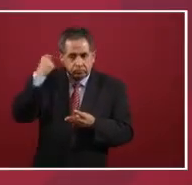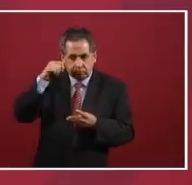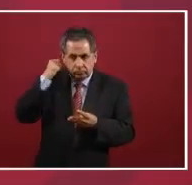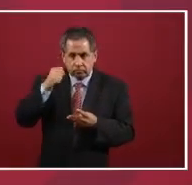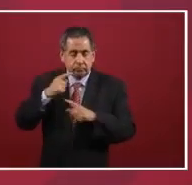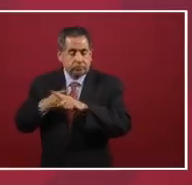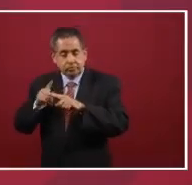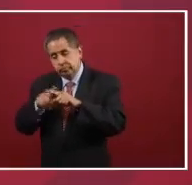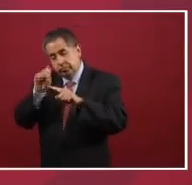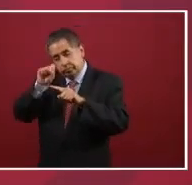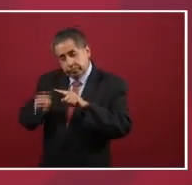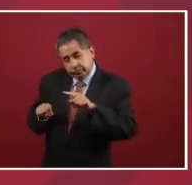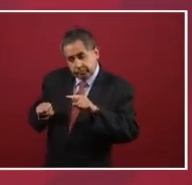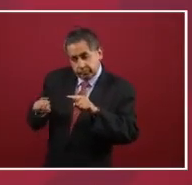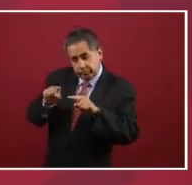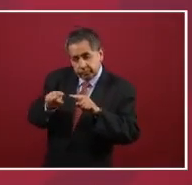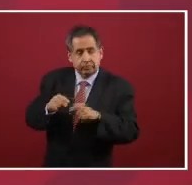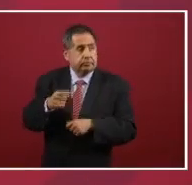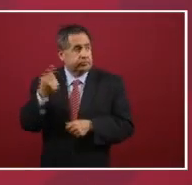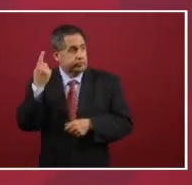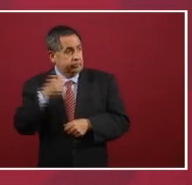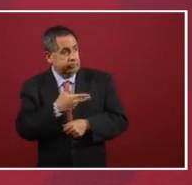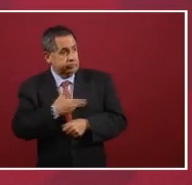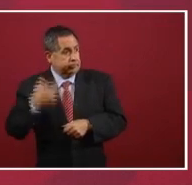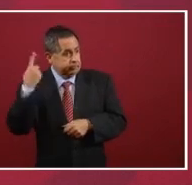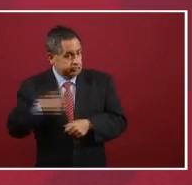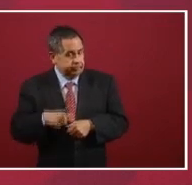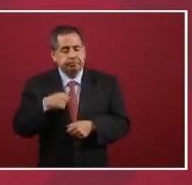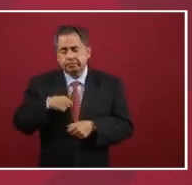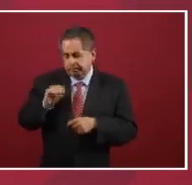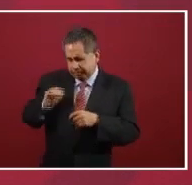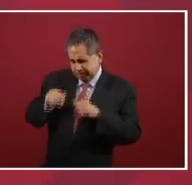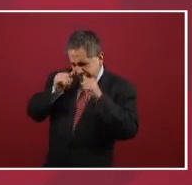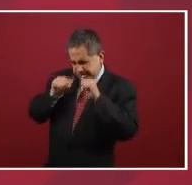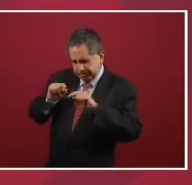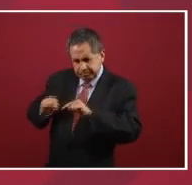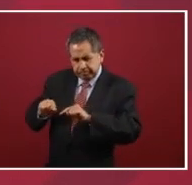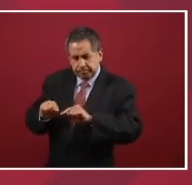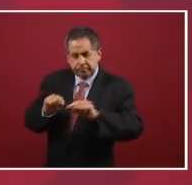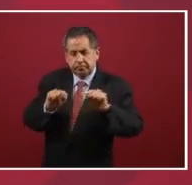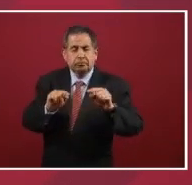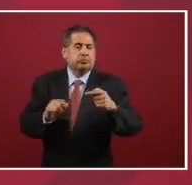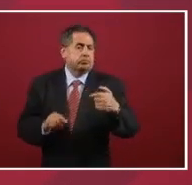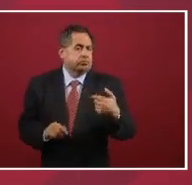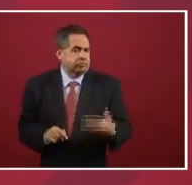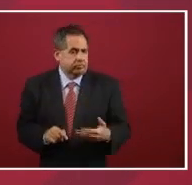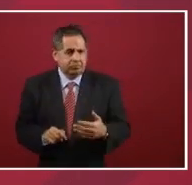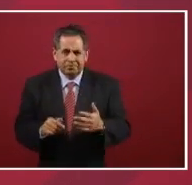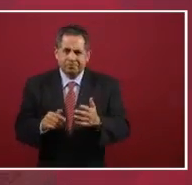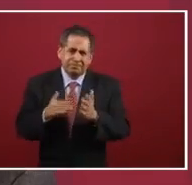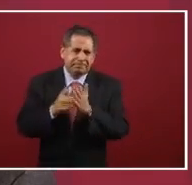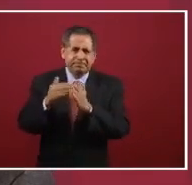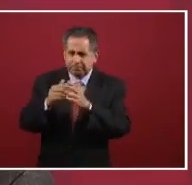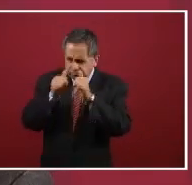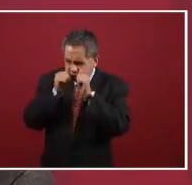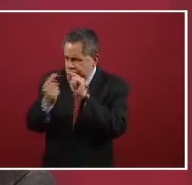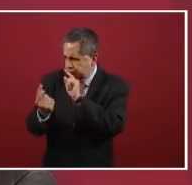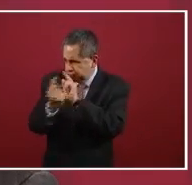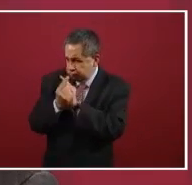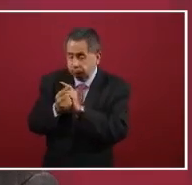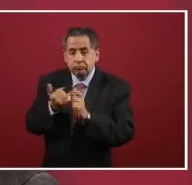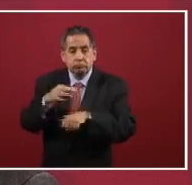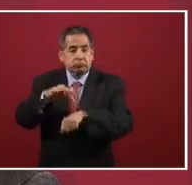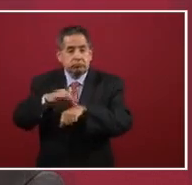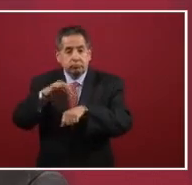todo el sur del país, por instrucciones del presidente de la República. Entonces, se han dado miles de consultas